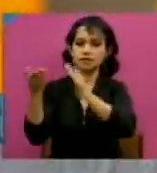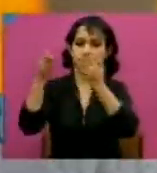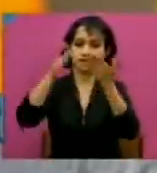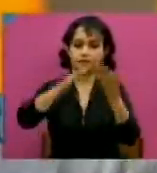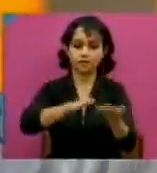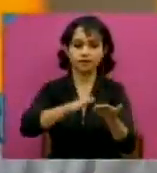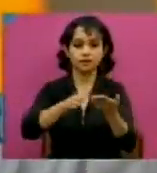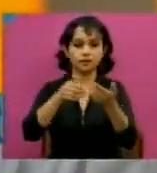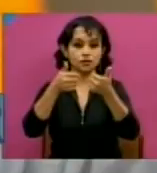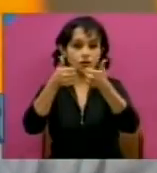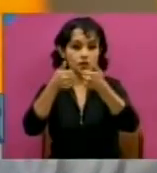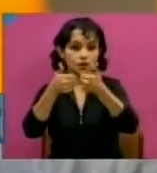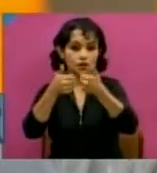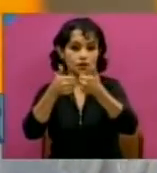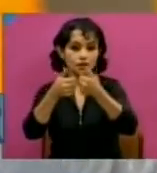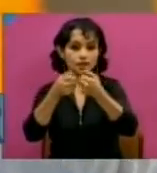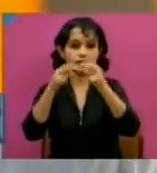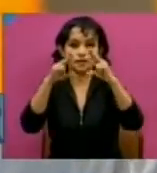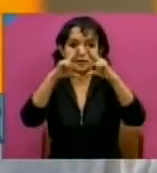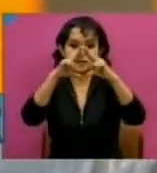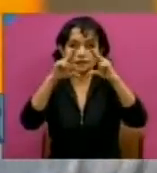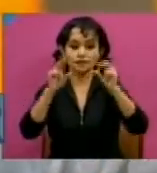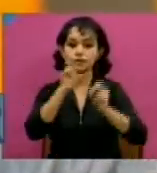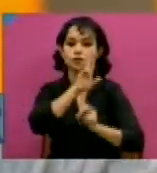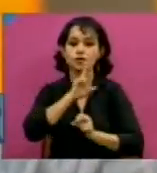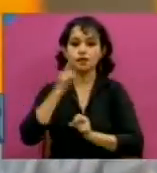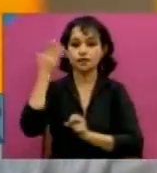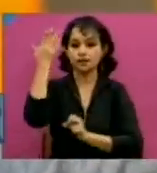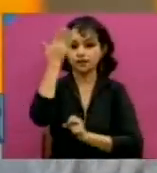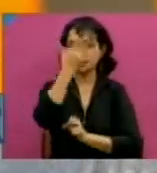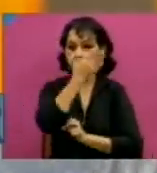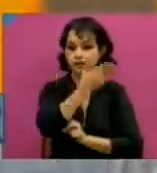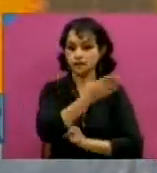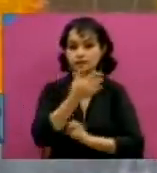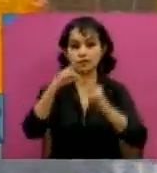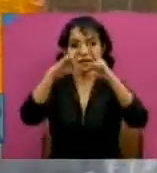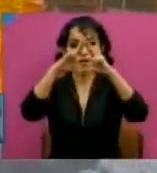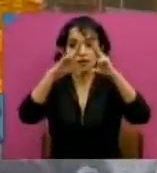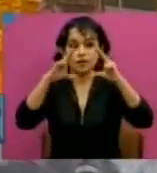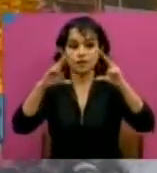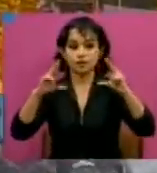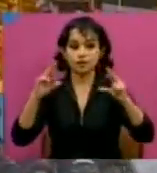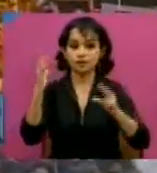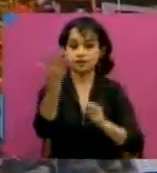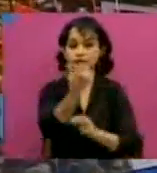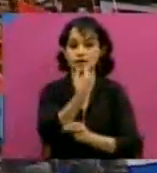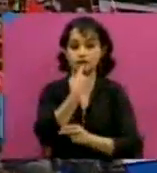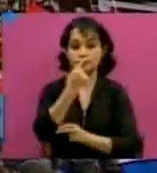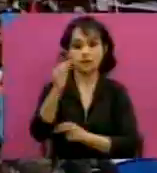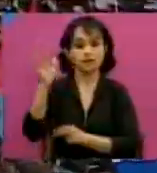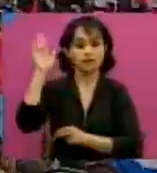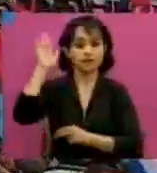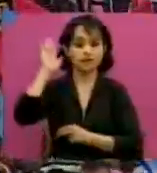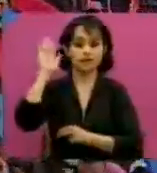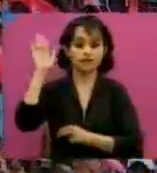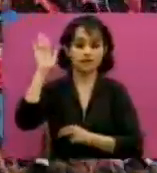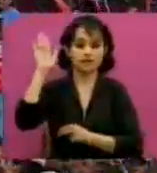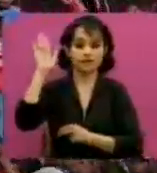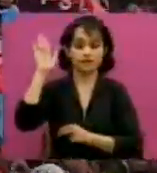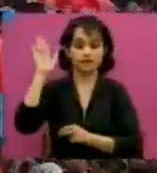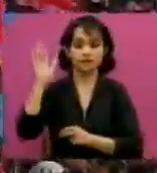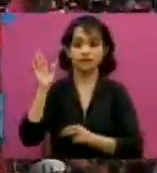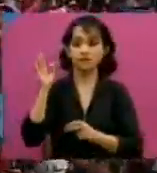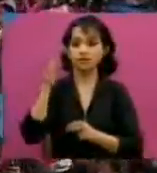muerte, novio de la patria rojinegra, Nicaragua entera te grita